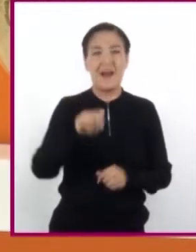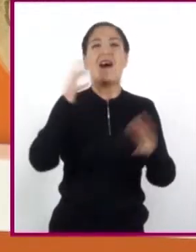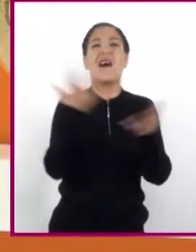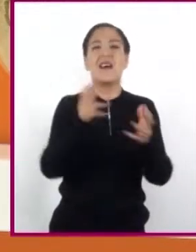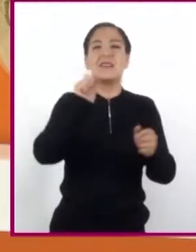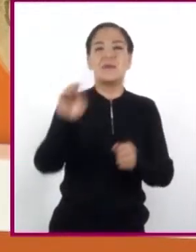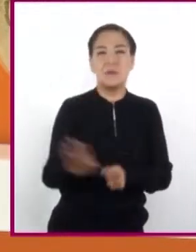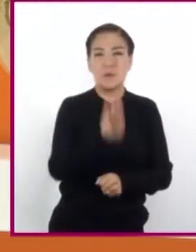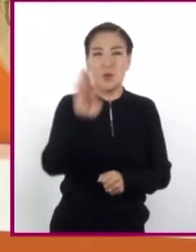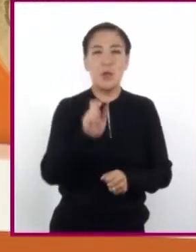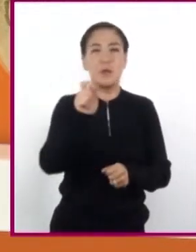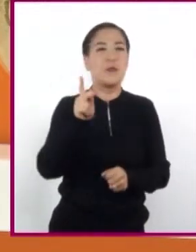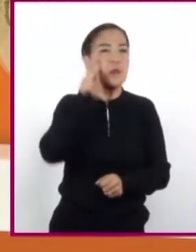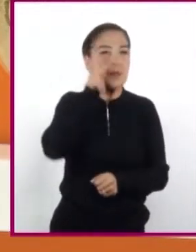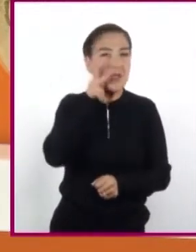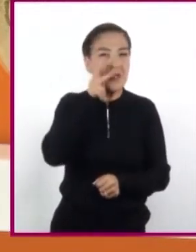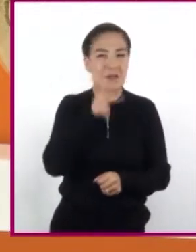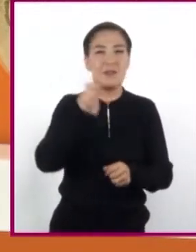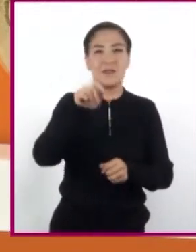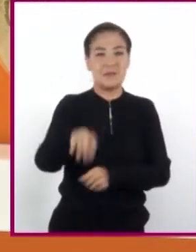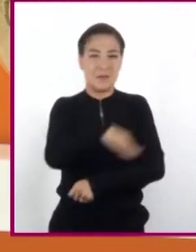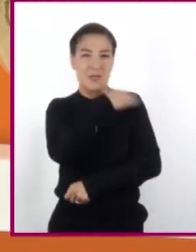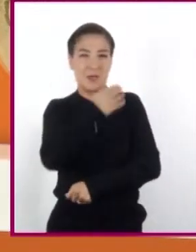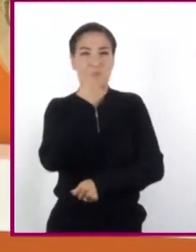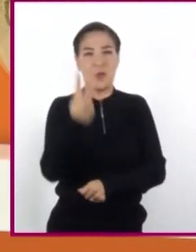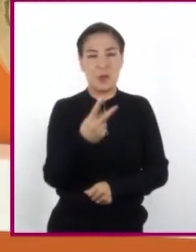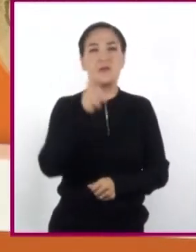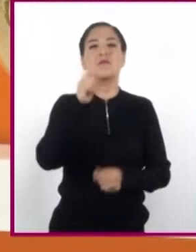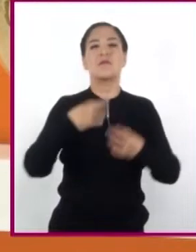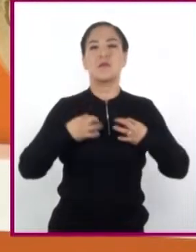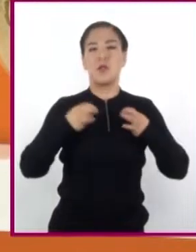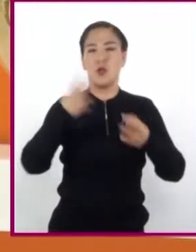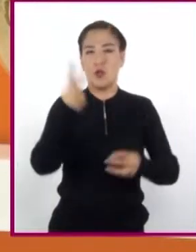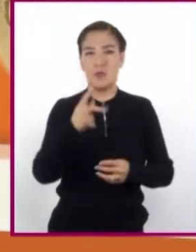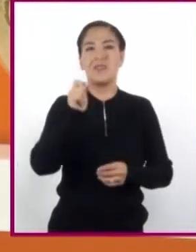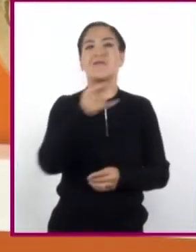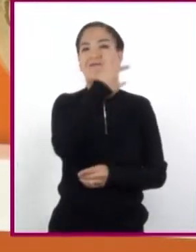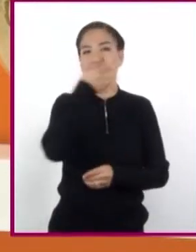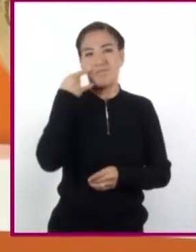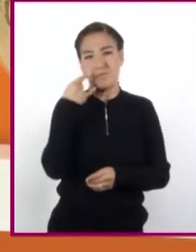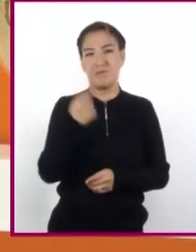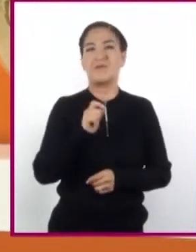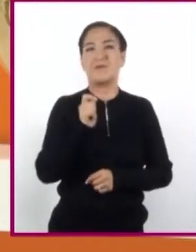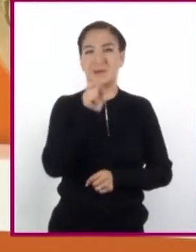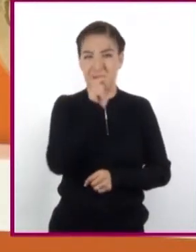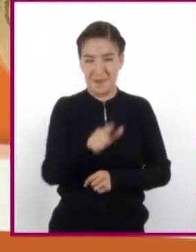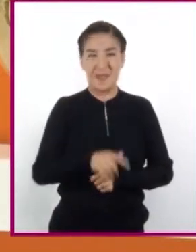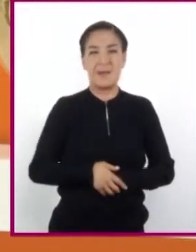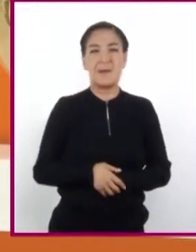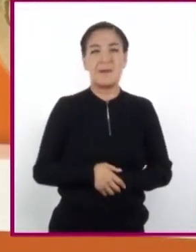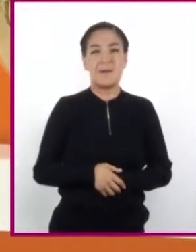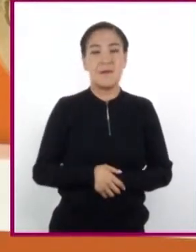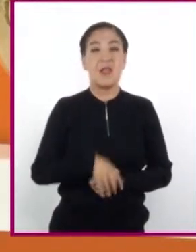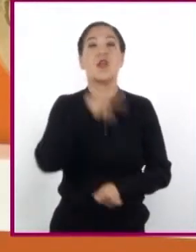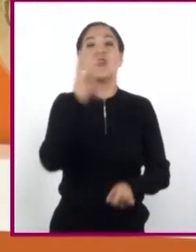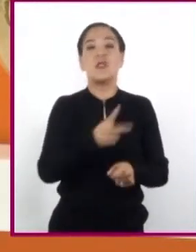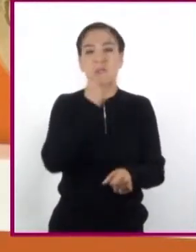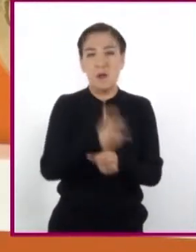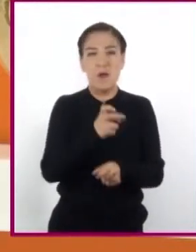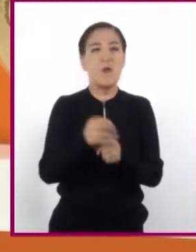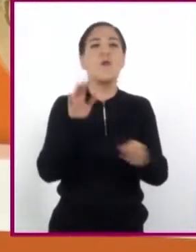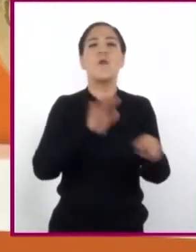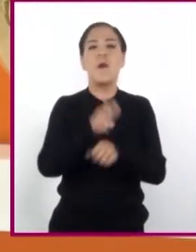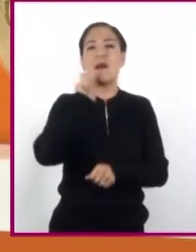una botija de vino, dos mantas, una camisa y unas naguas. El segundo acto fue solicitado por